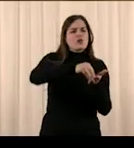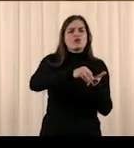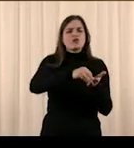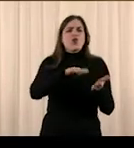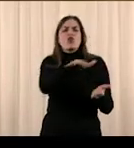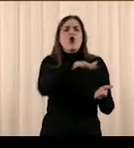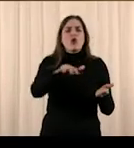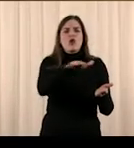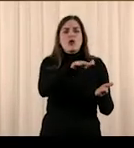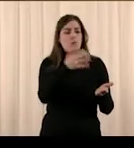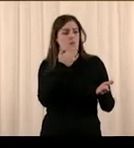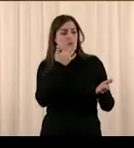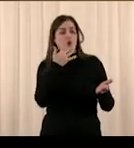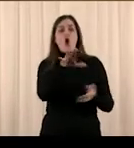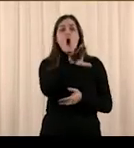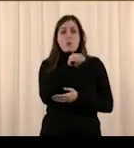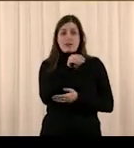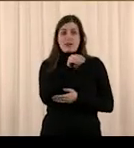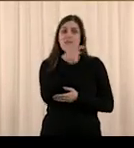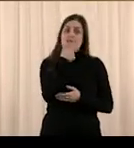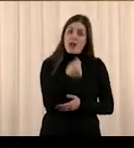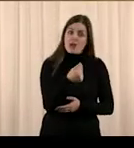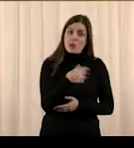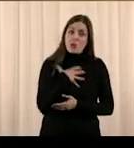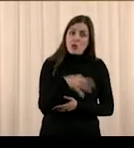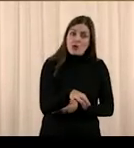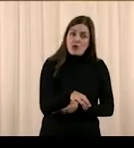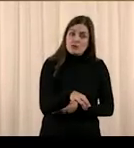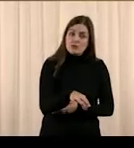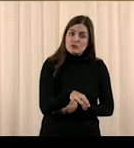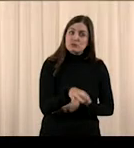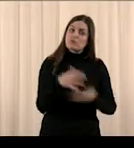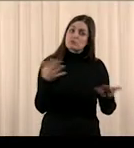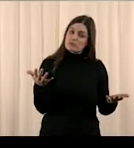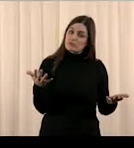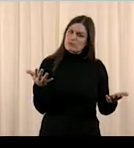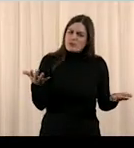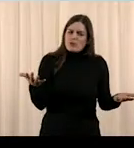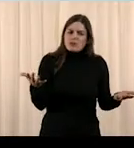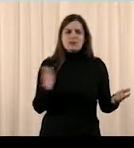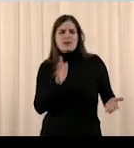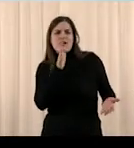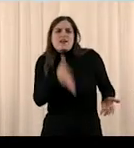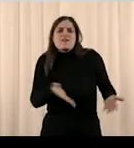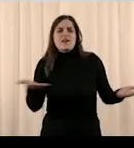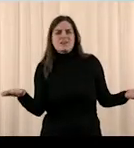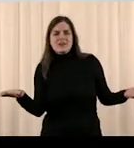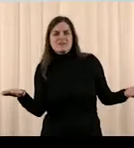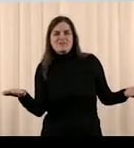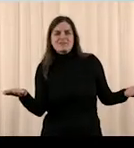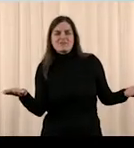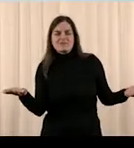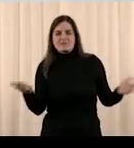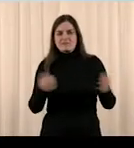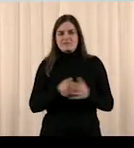Your understanding? ¿A tu comprensión? Then what would happen? Entonces, ¿qué puede pasar? Then